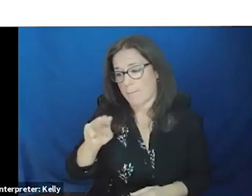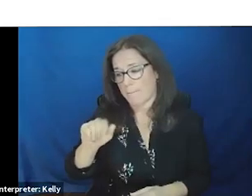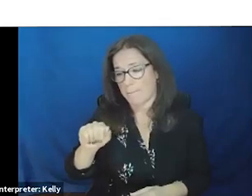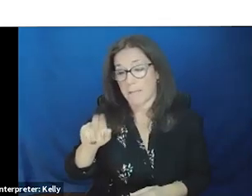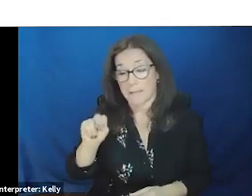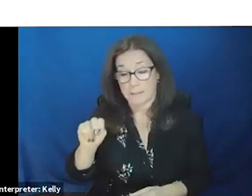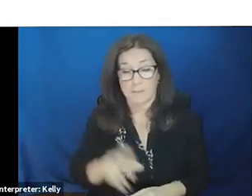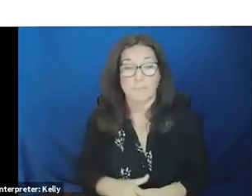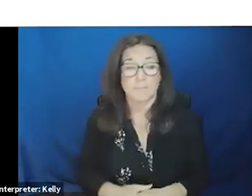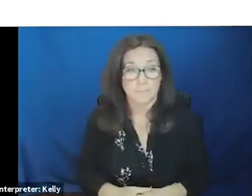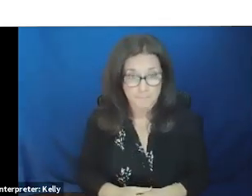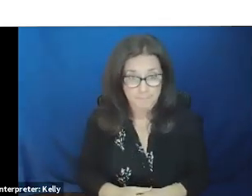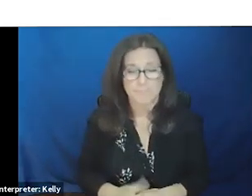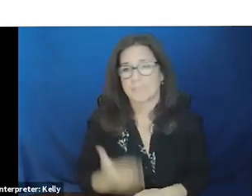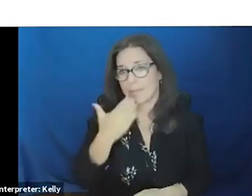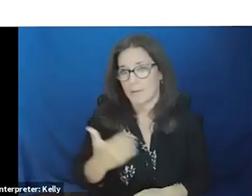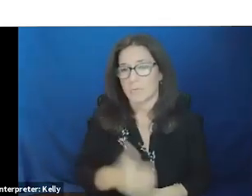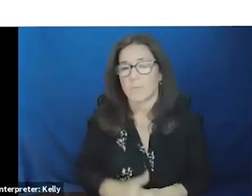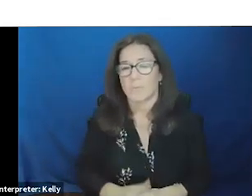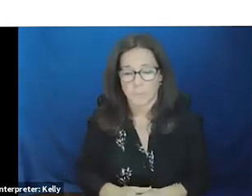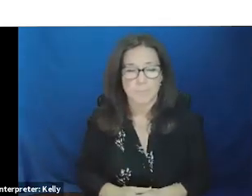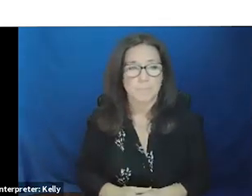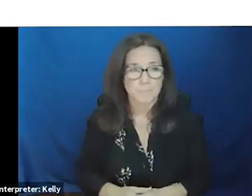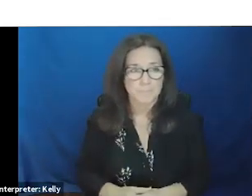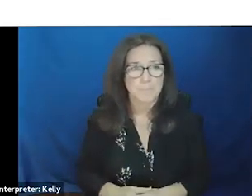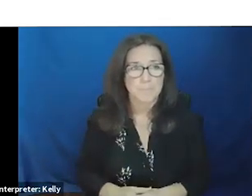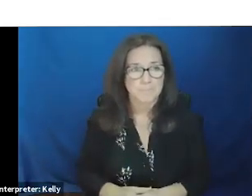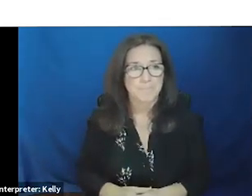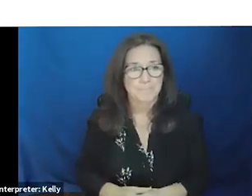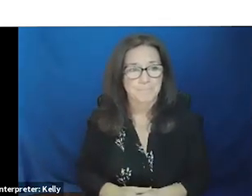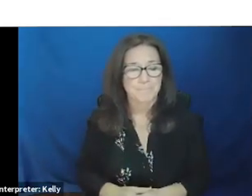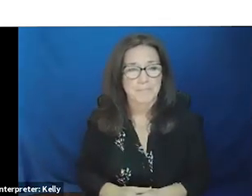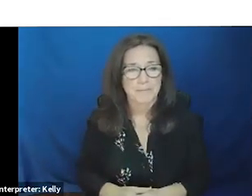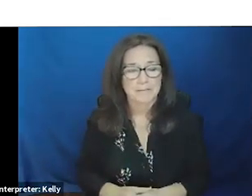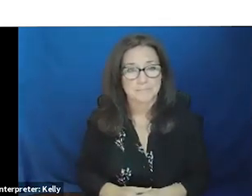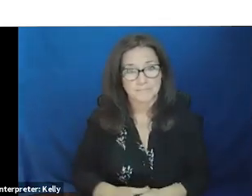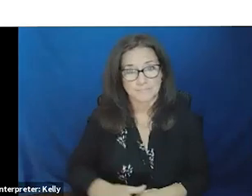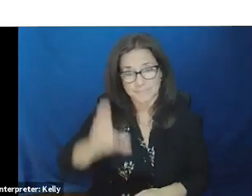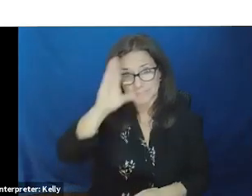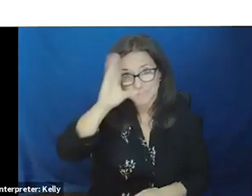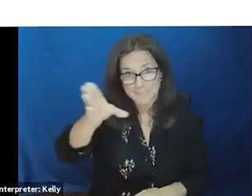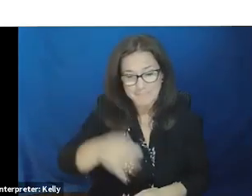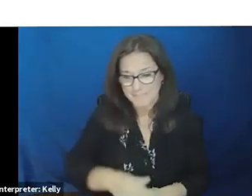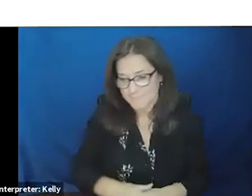tenemos un comentario del público vendrá management okay gracias